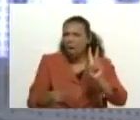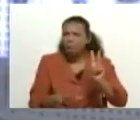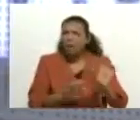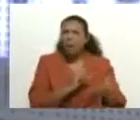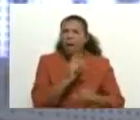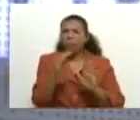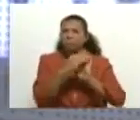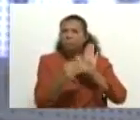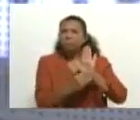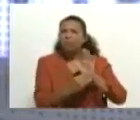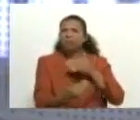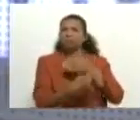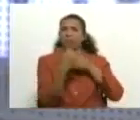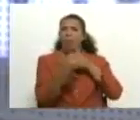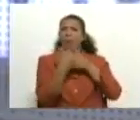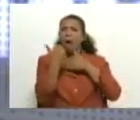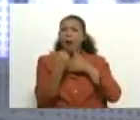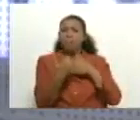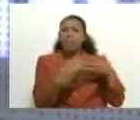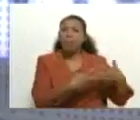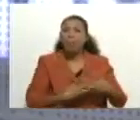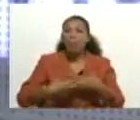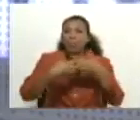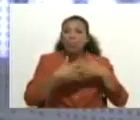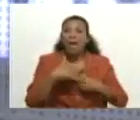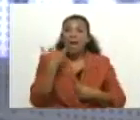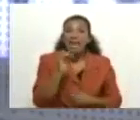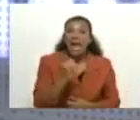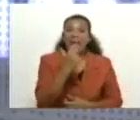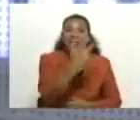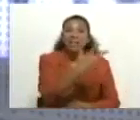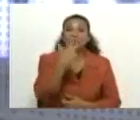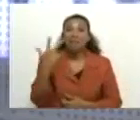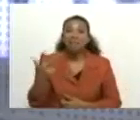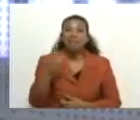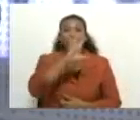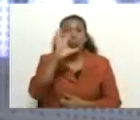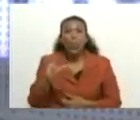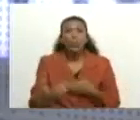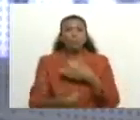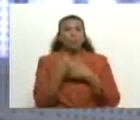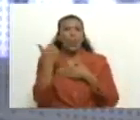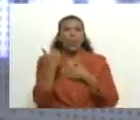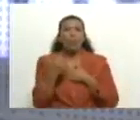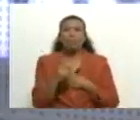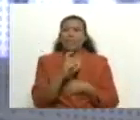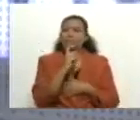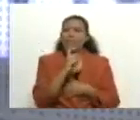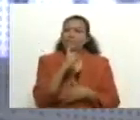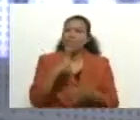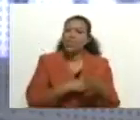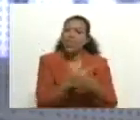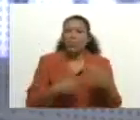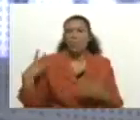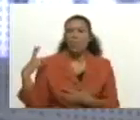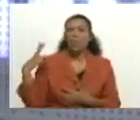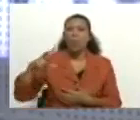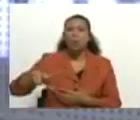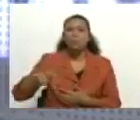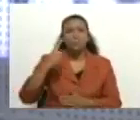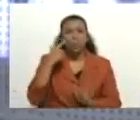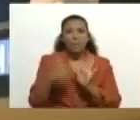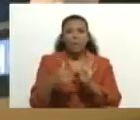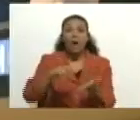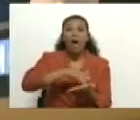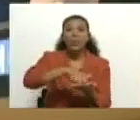las medidas coercitivas unilaterales. Es una de las 33 naciones afectadas por este flagelo impulsado por Washington. Nos vamos a Nueva